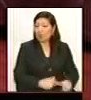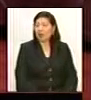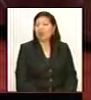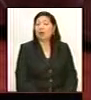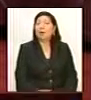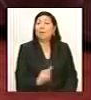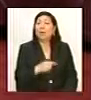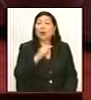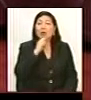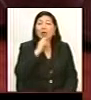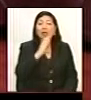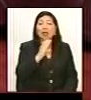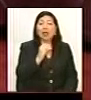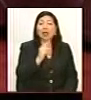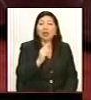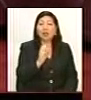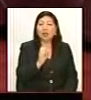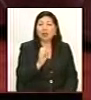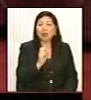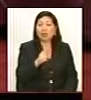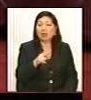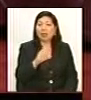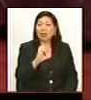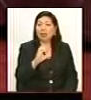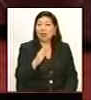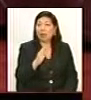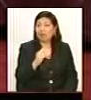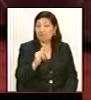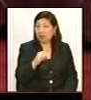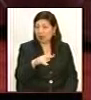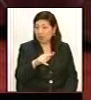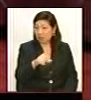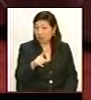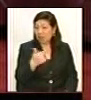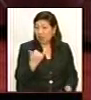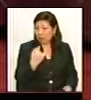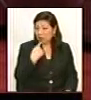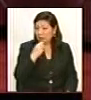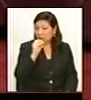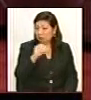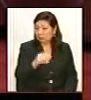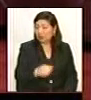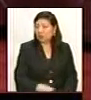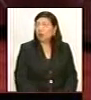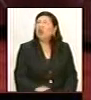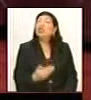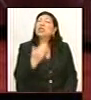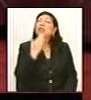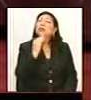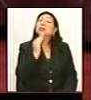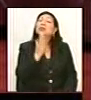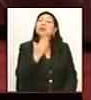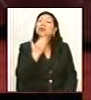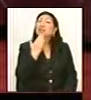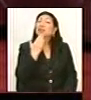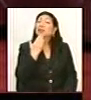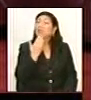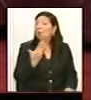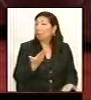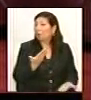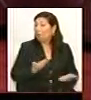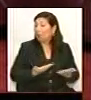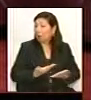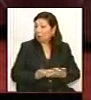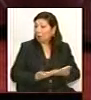por la señora Carolina Cabanillas Horna. ¿Usted propuso esta designación o quién la propuso o de repente tuvo mediante